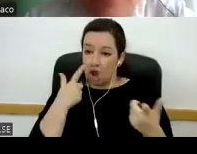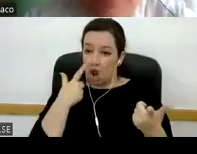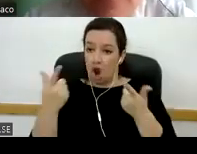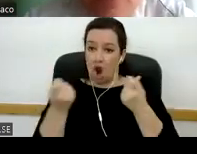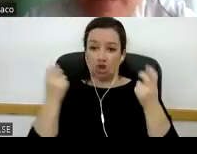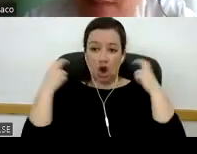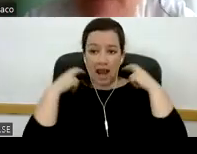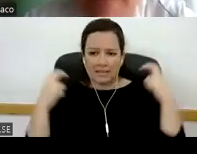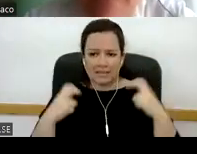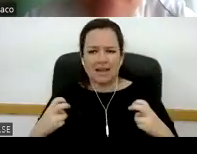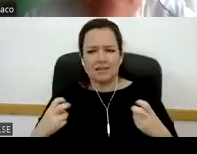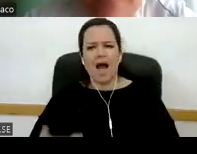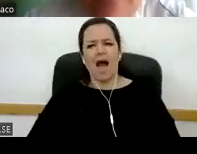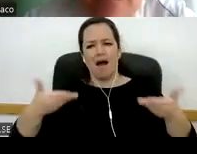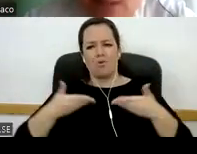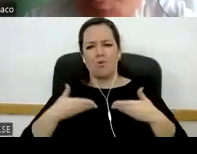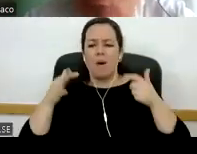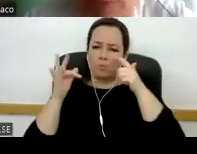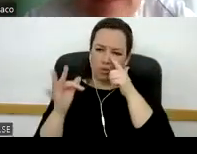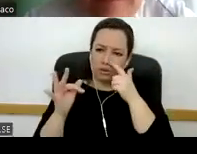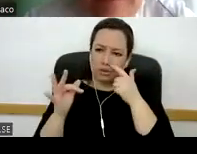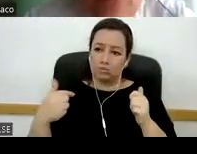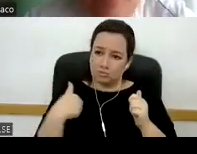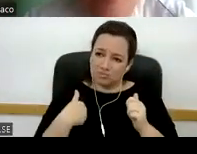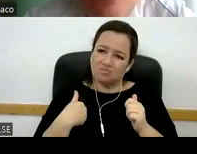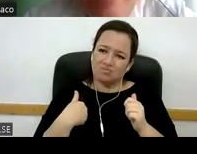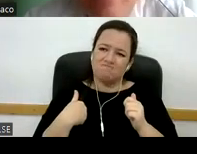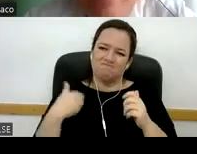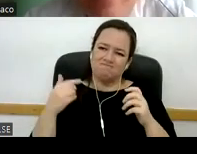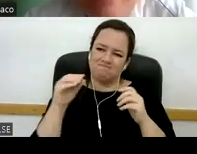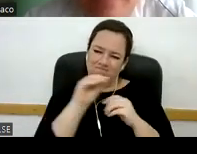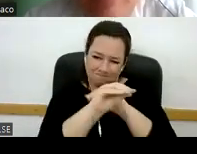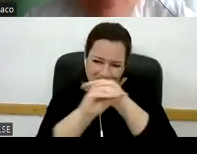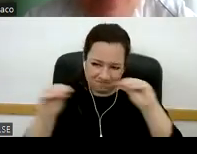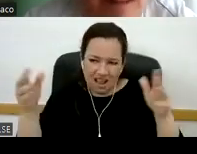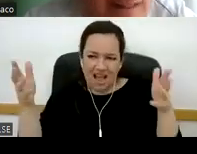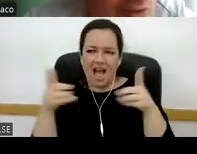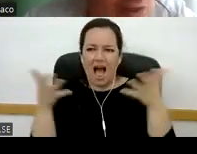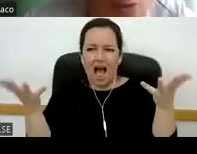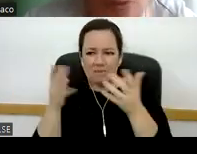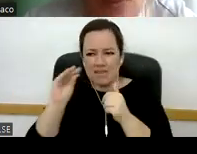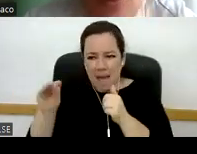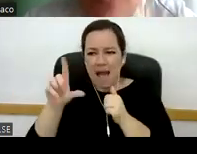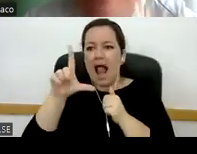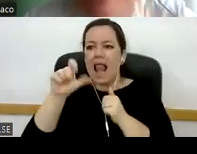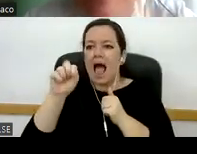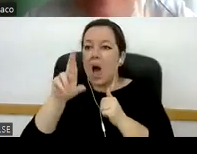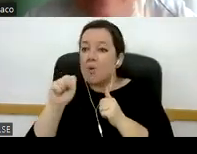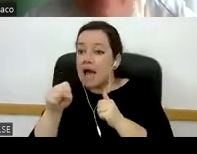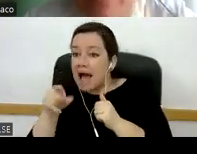nos puede ayudar. Y aquí sí que os animo a que atraquéis a Laura. Yo creo que no nos